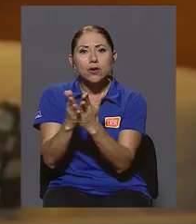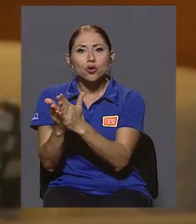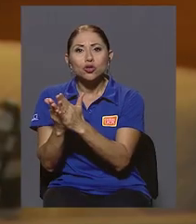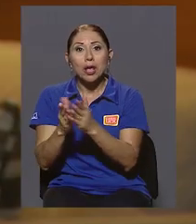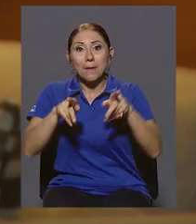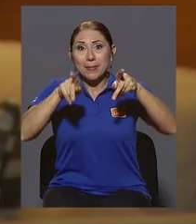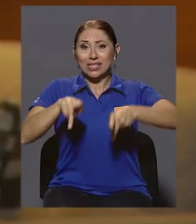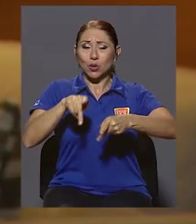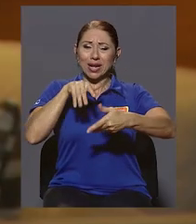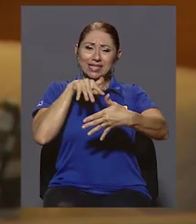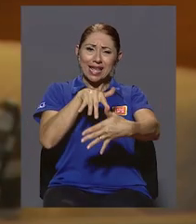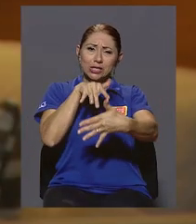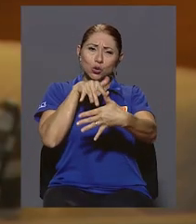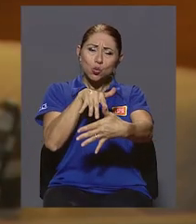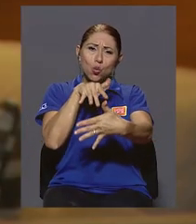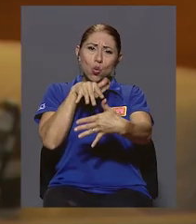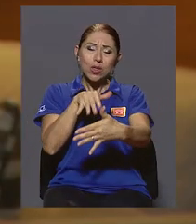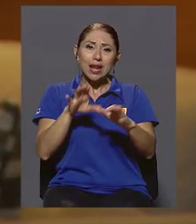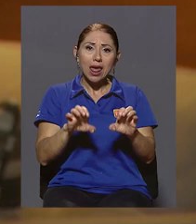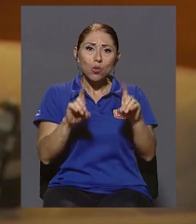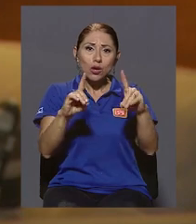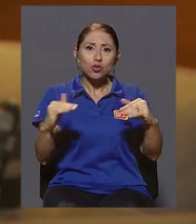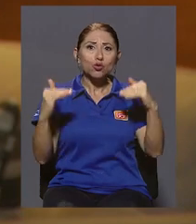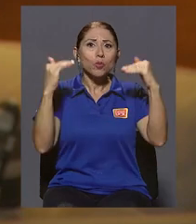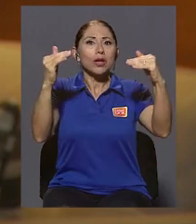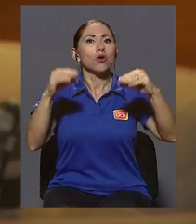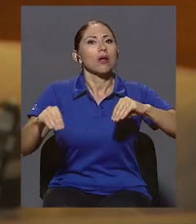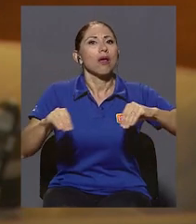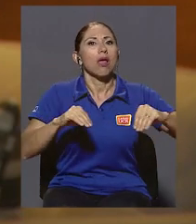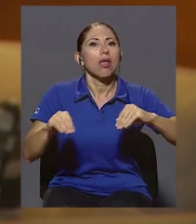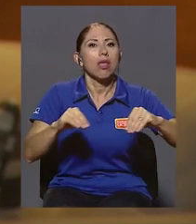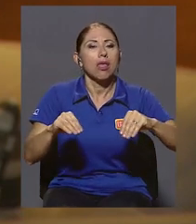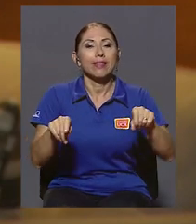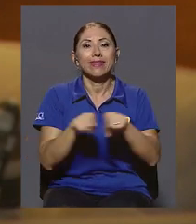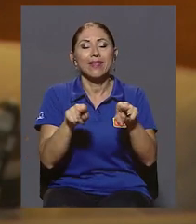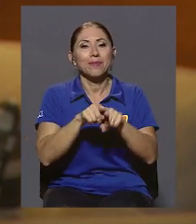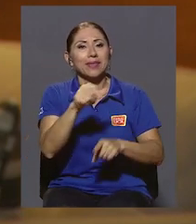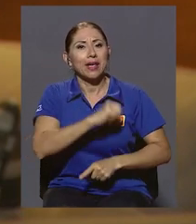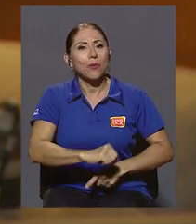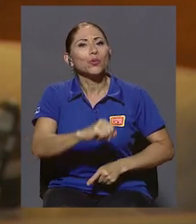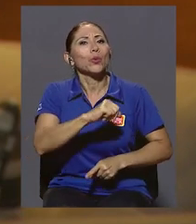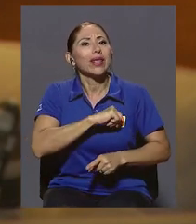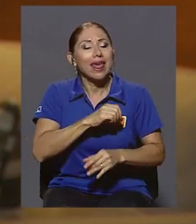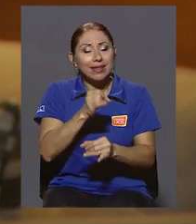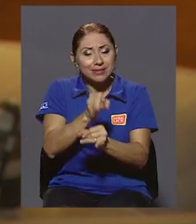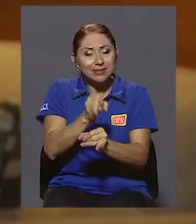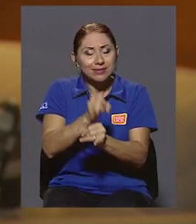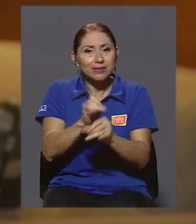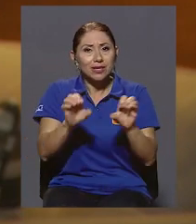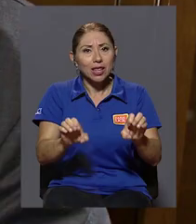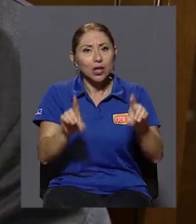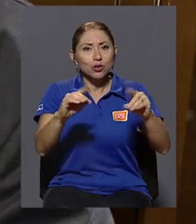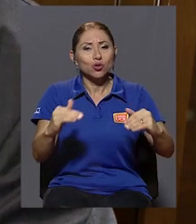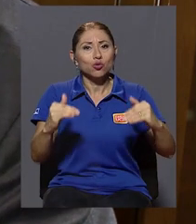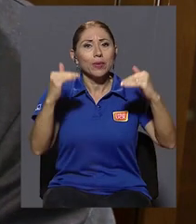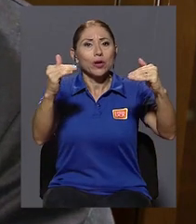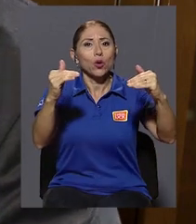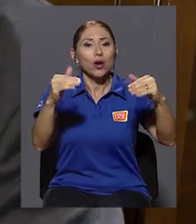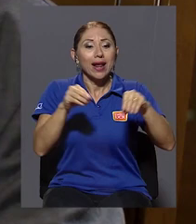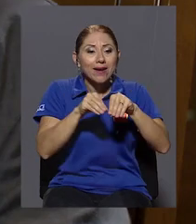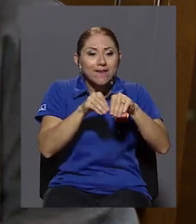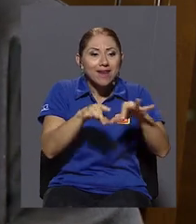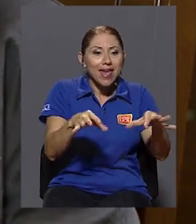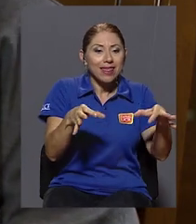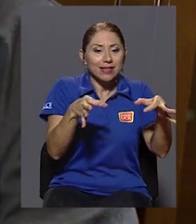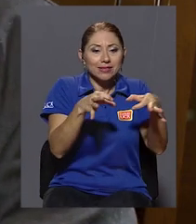de los estudiosos de la educación superior y una gran movilización de las autoridades, de las instituciones de educación superior y de las